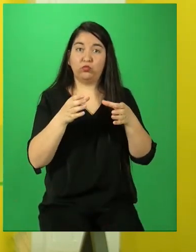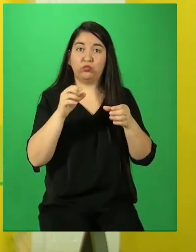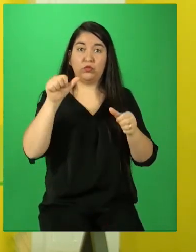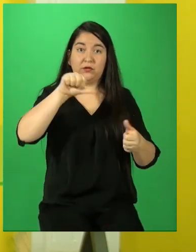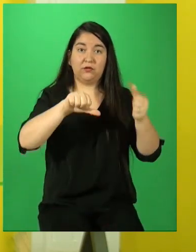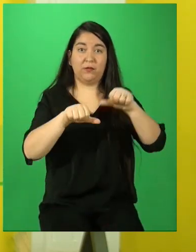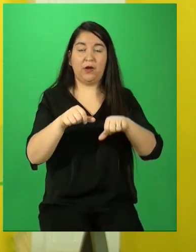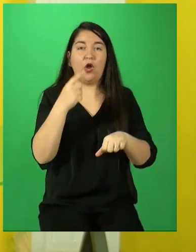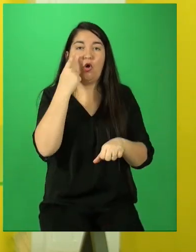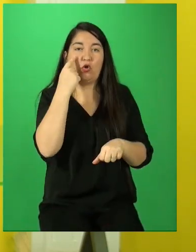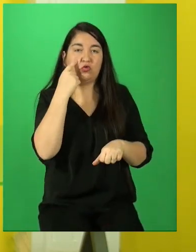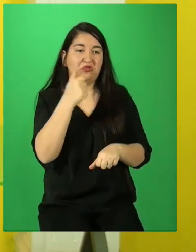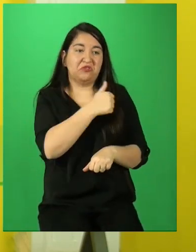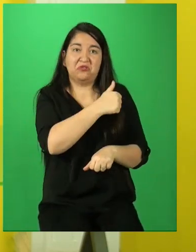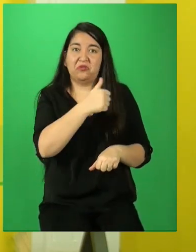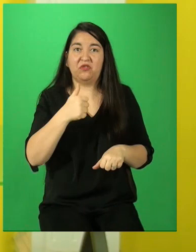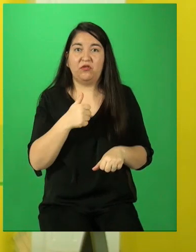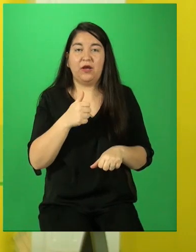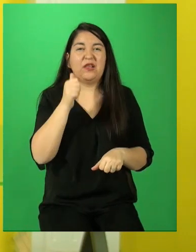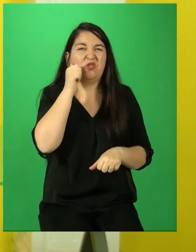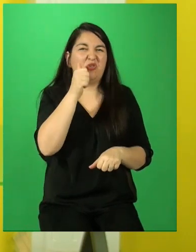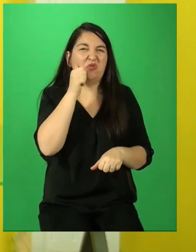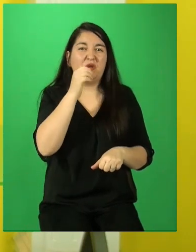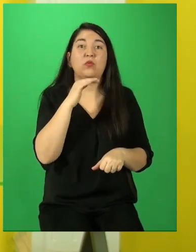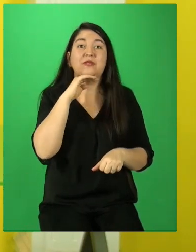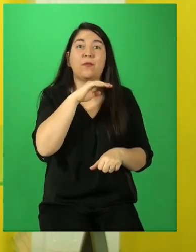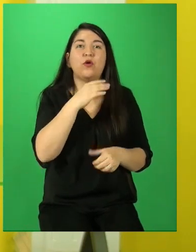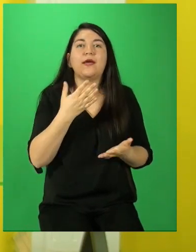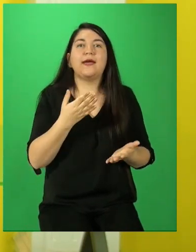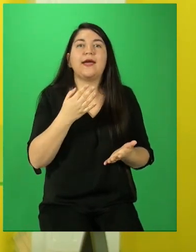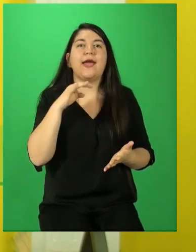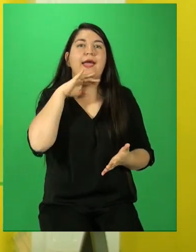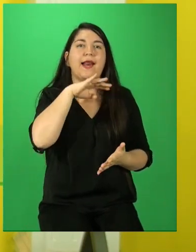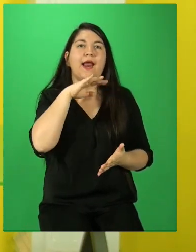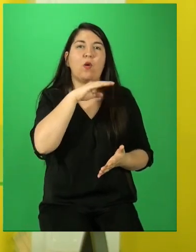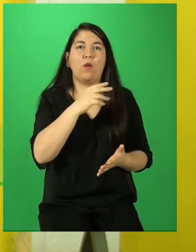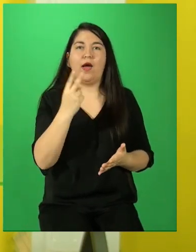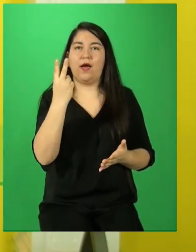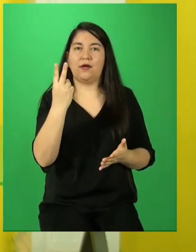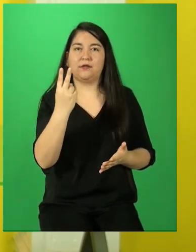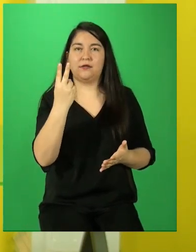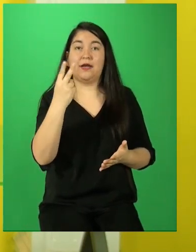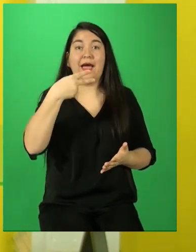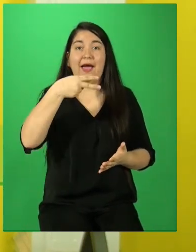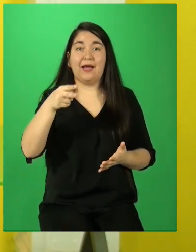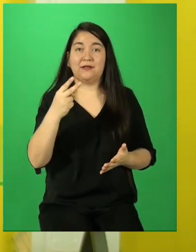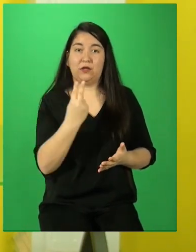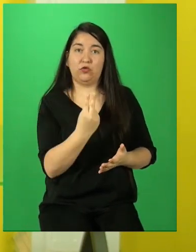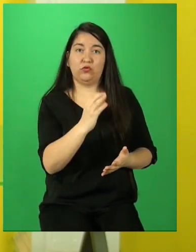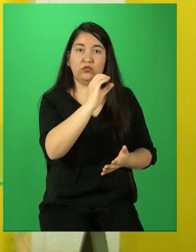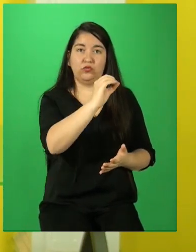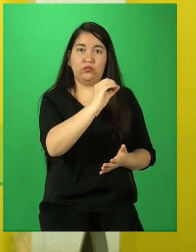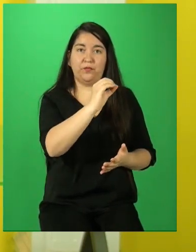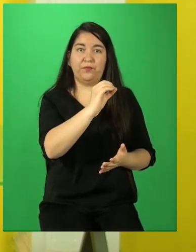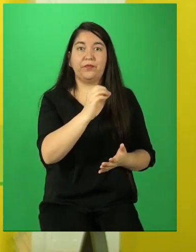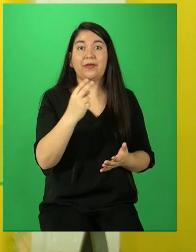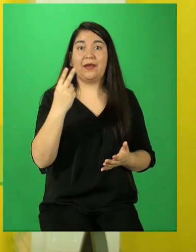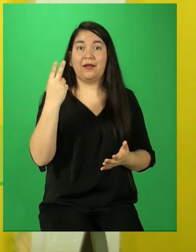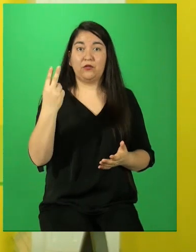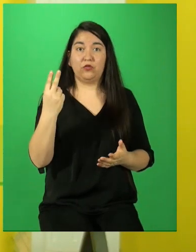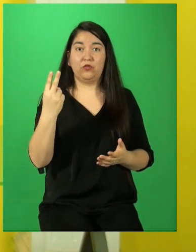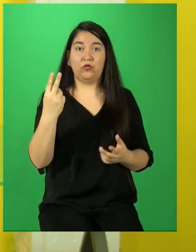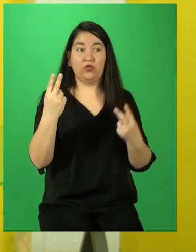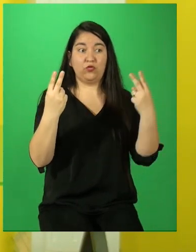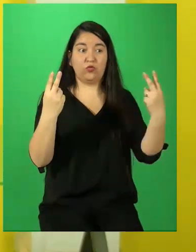para nosotros y que usamos a diario es el agua, H2O, donde dos átomos de hidrógeno se van a unir a uno